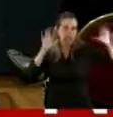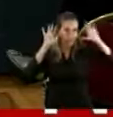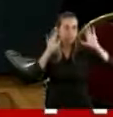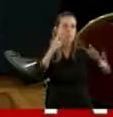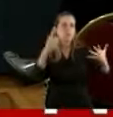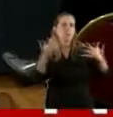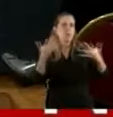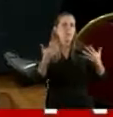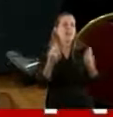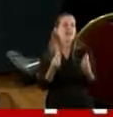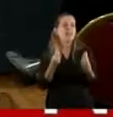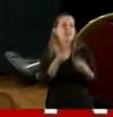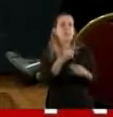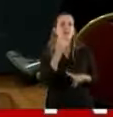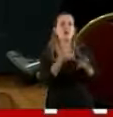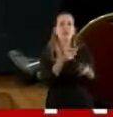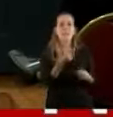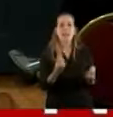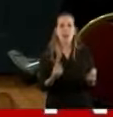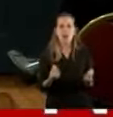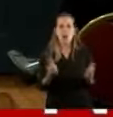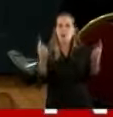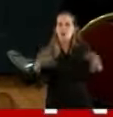las gestiones que usted encabezó?